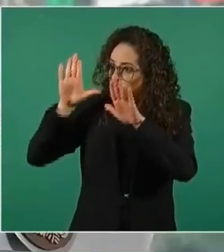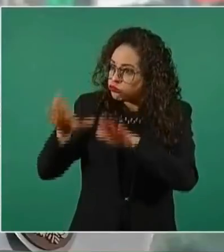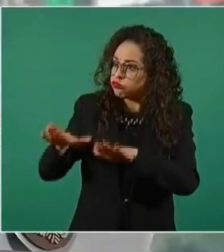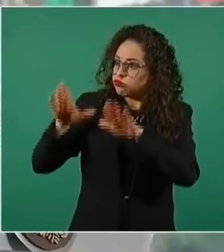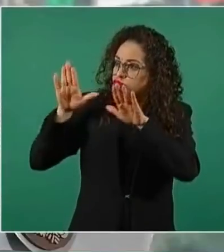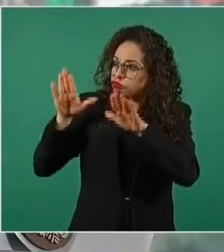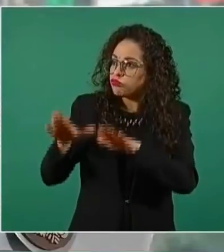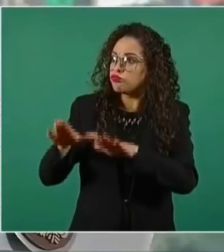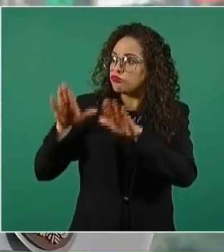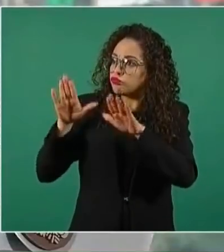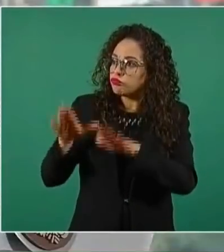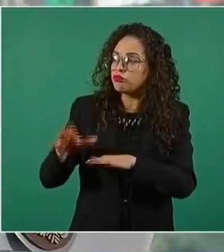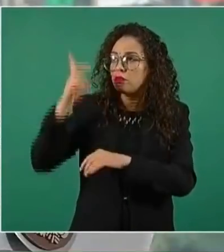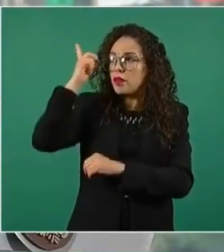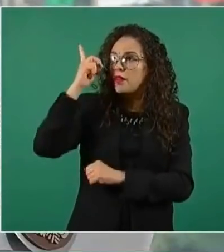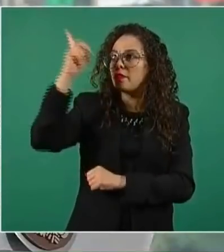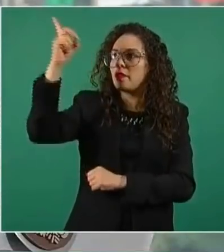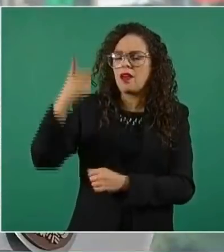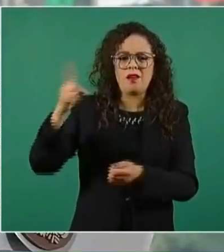demoníaca.